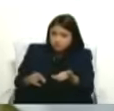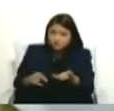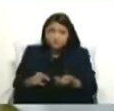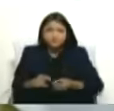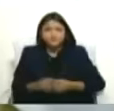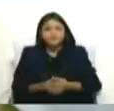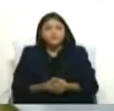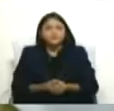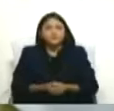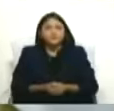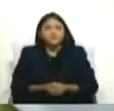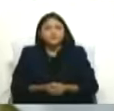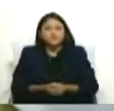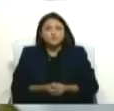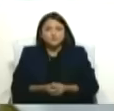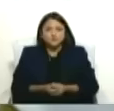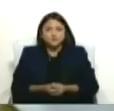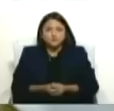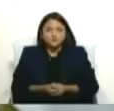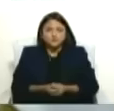Guayana Esequiba?